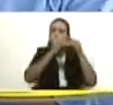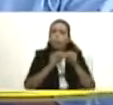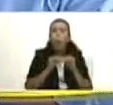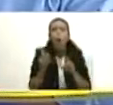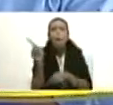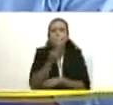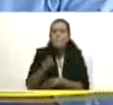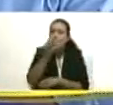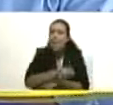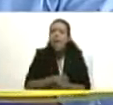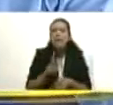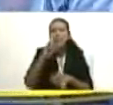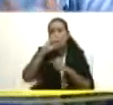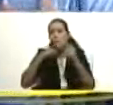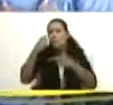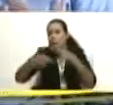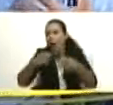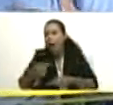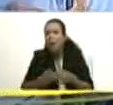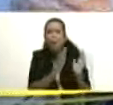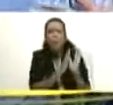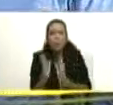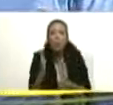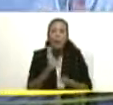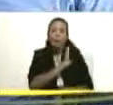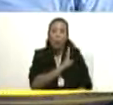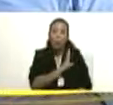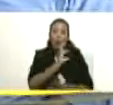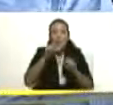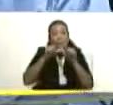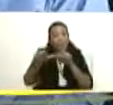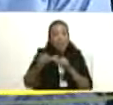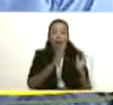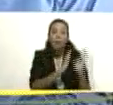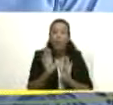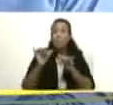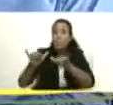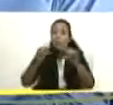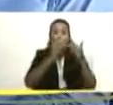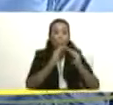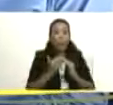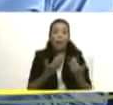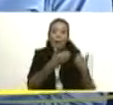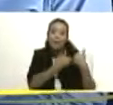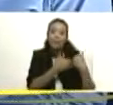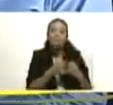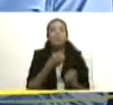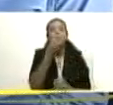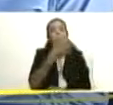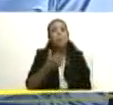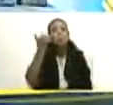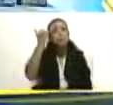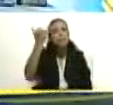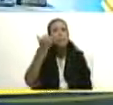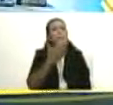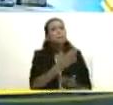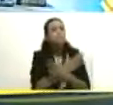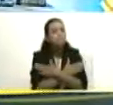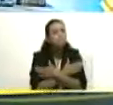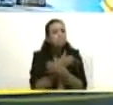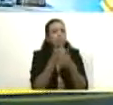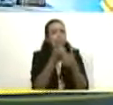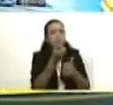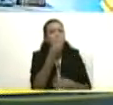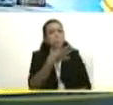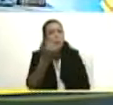periódica, sistemática, planificada, y que sea propia y permanente de la comunidad. Muy buena idea.